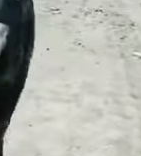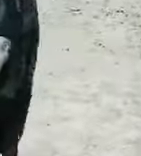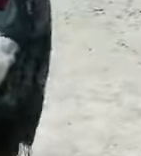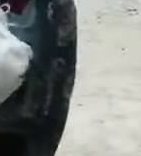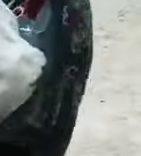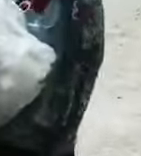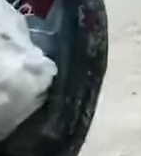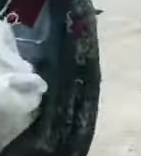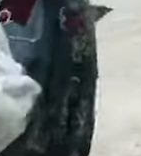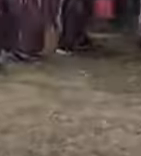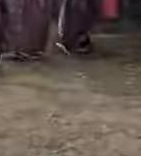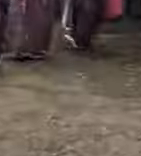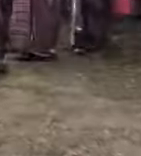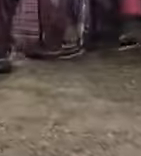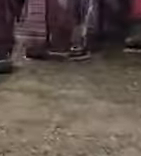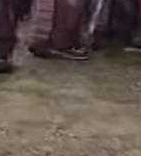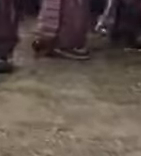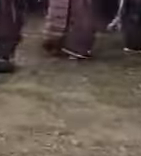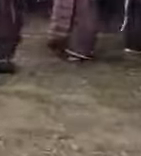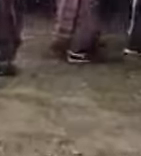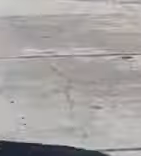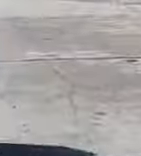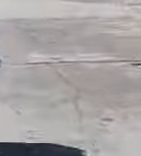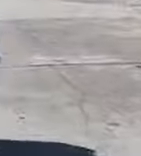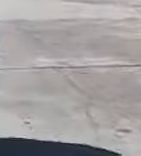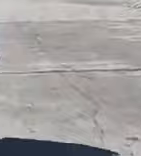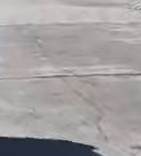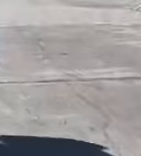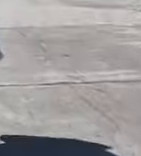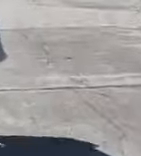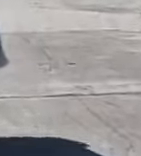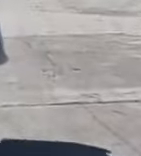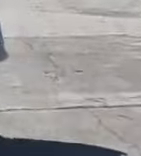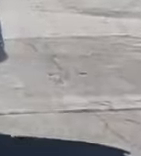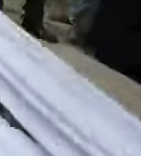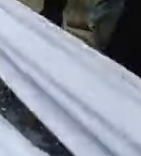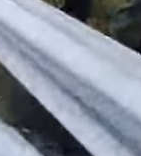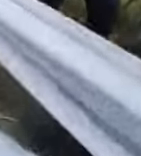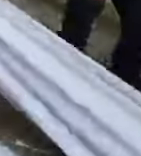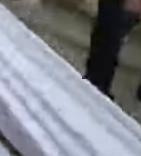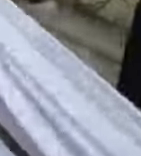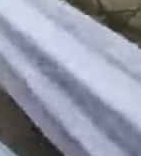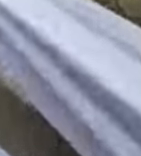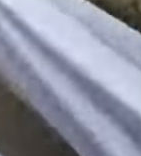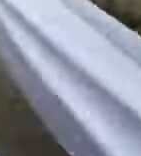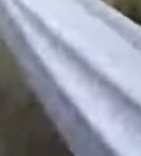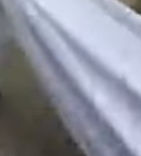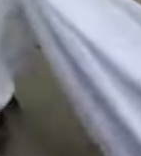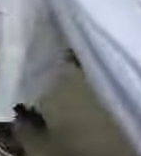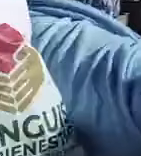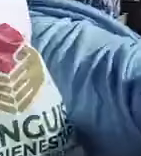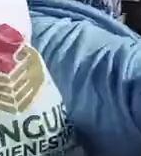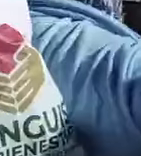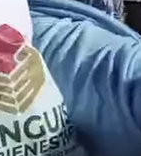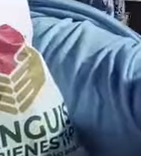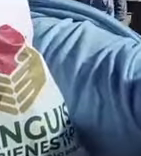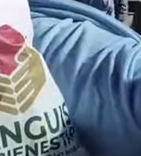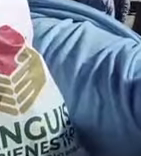manera gratuita a las poblaciones más vulnerables del país bienes y